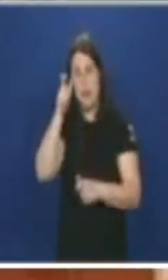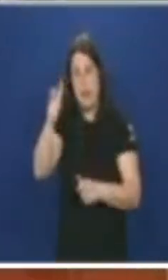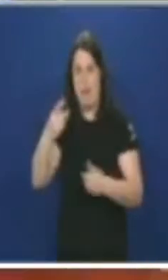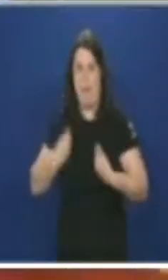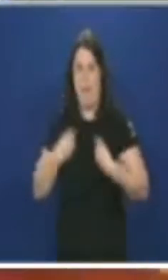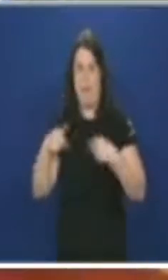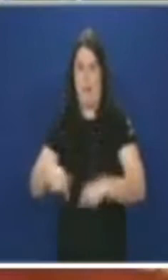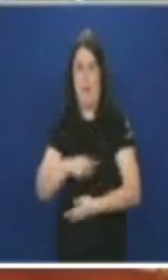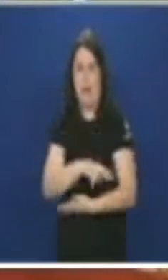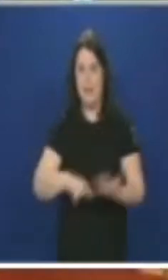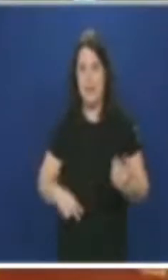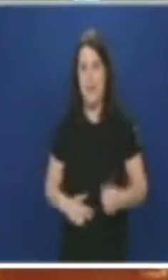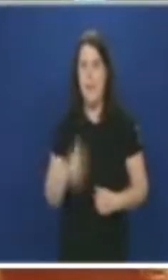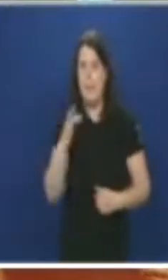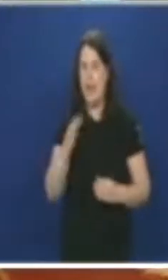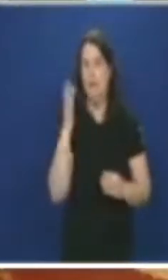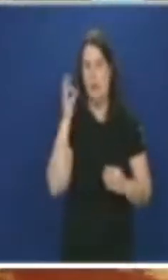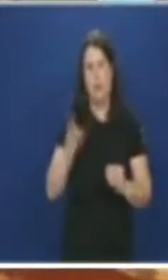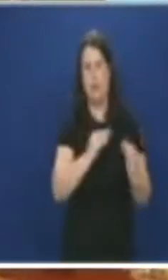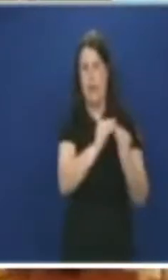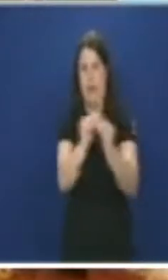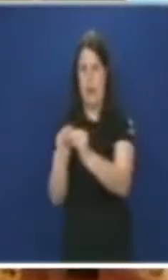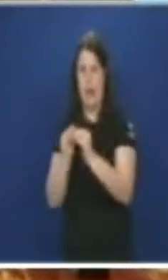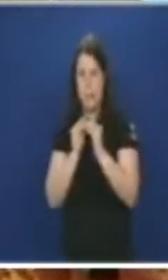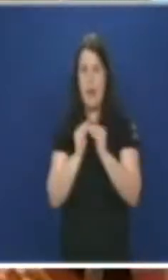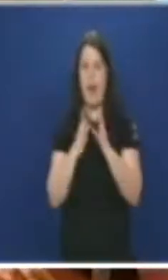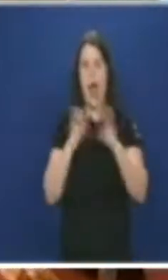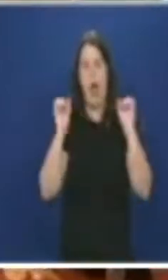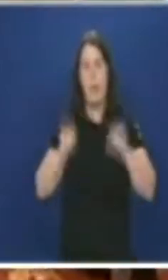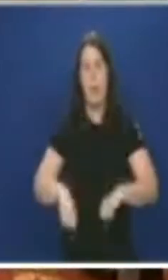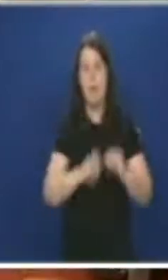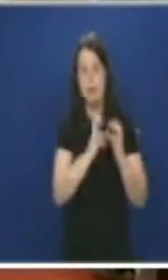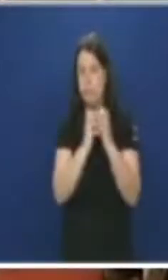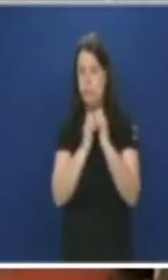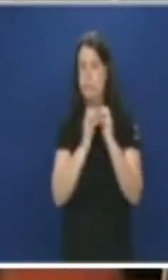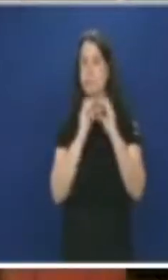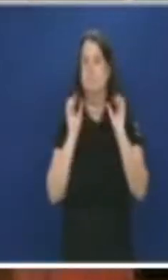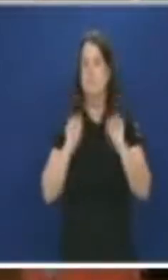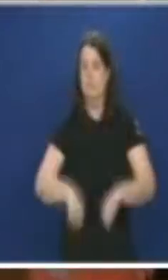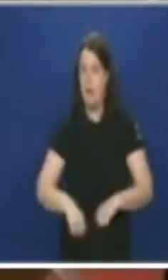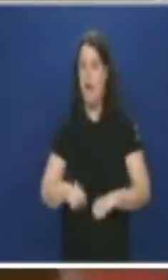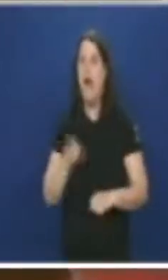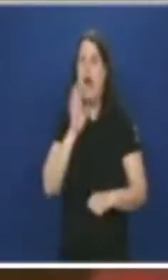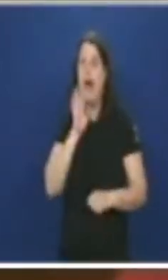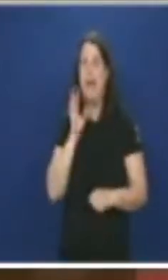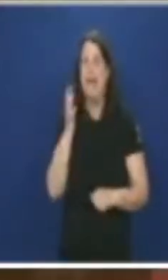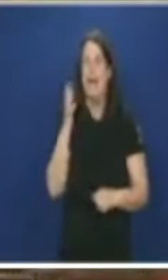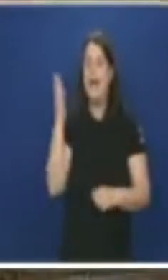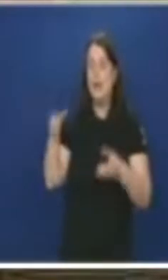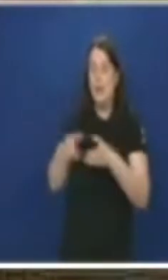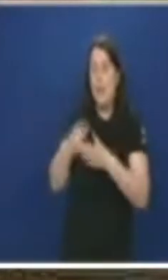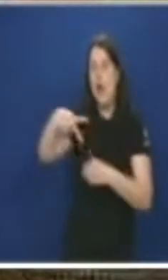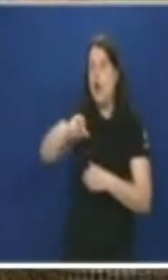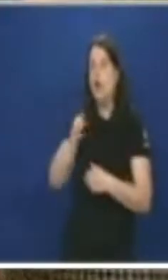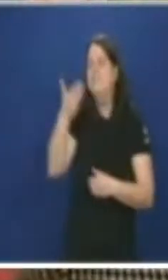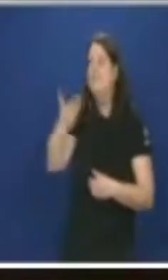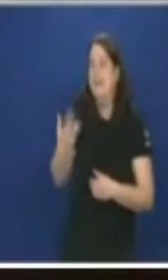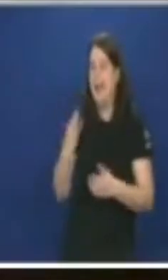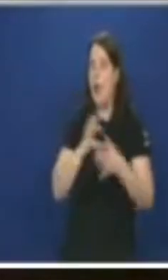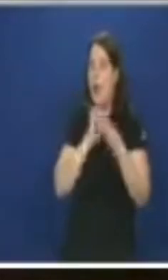cando é por unha unanimidade que recupera o esencial da xeración nos, a unión. Por